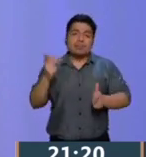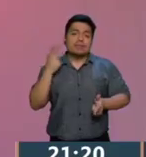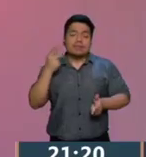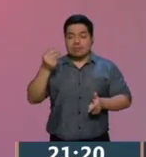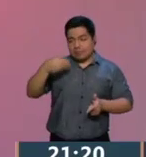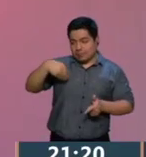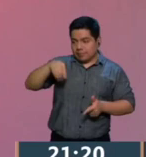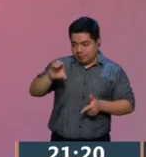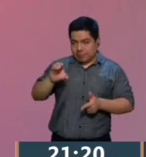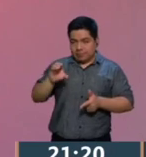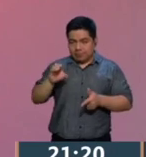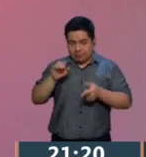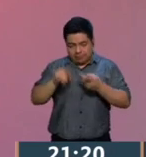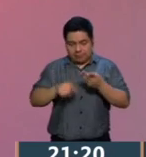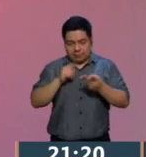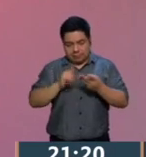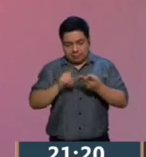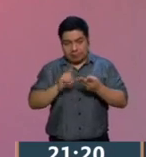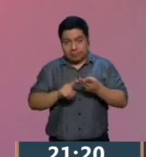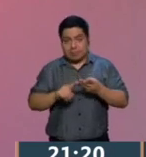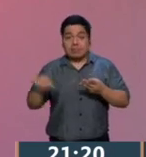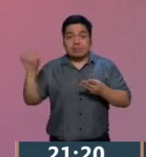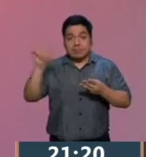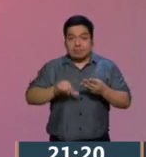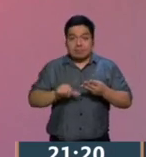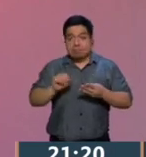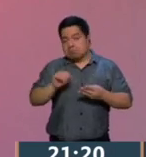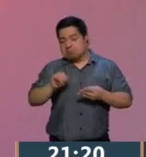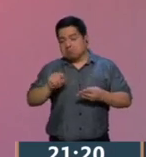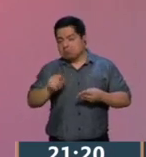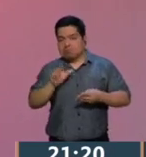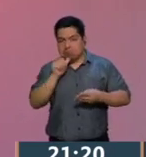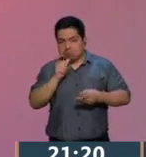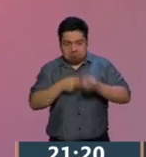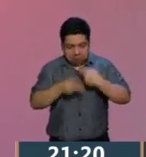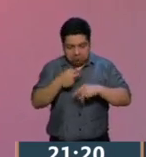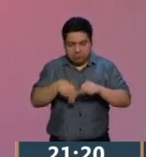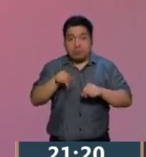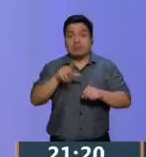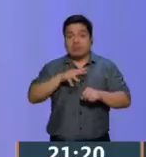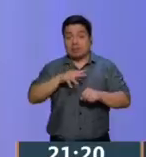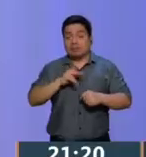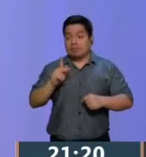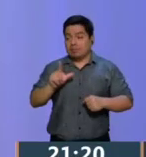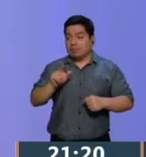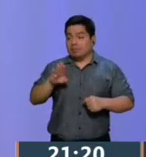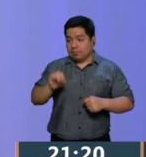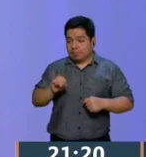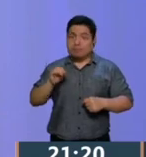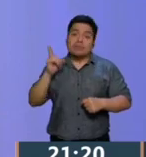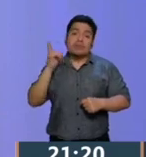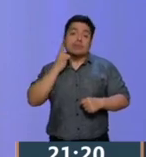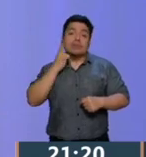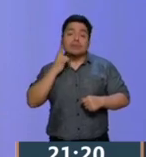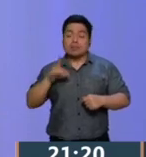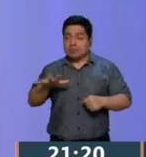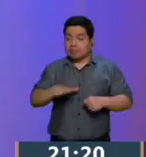noches. Saludos a todos. Y hoy Sebastián Ramírez no nos pudo acompañar, pero está con nosotros Pablo Hernández, candidato a diputado por el